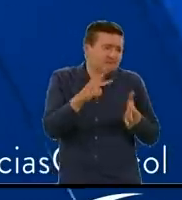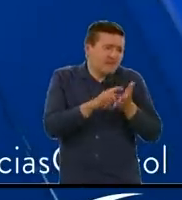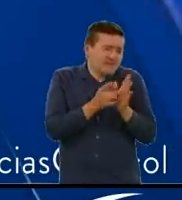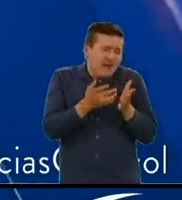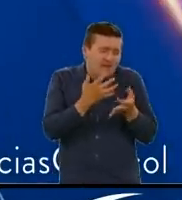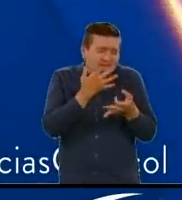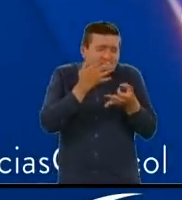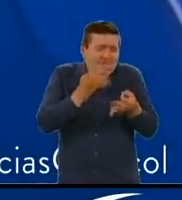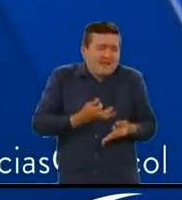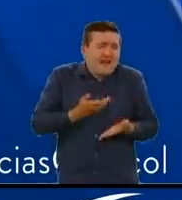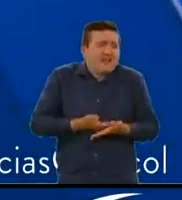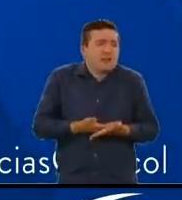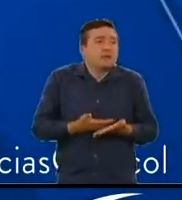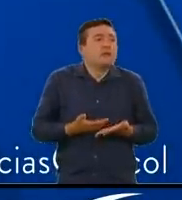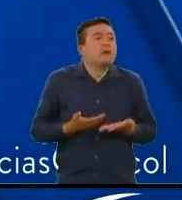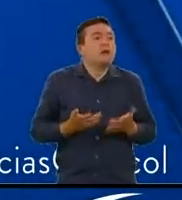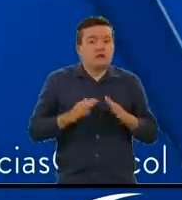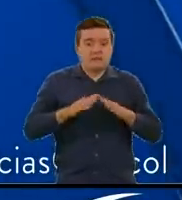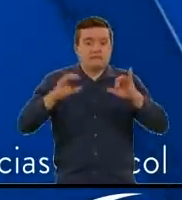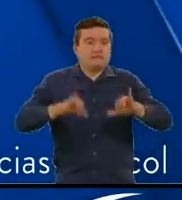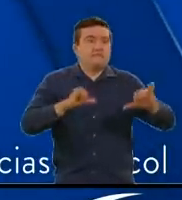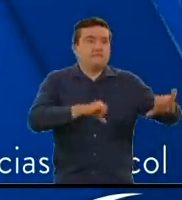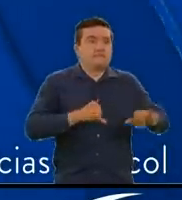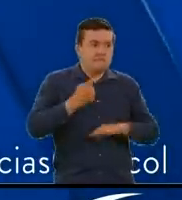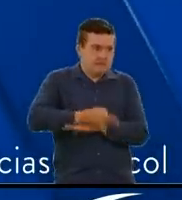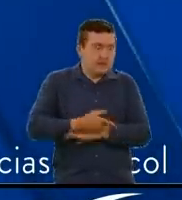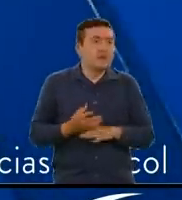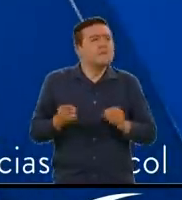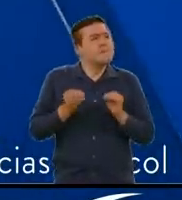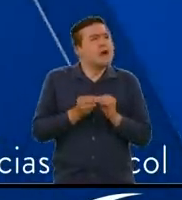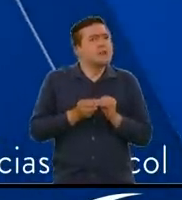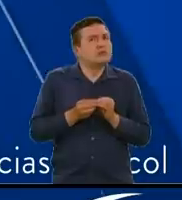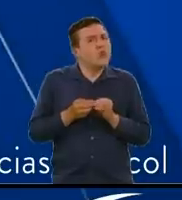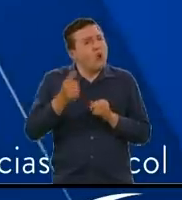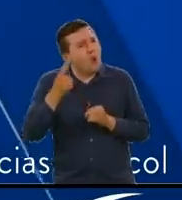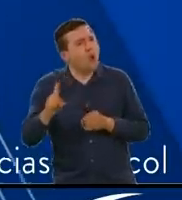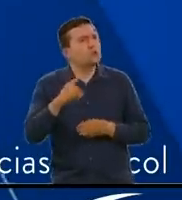además de las cuarentenas, ¿qué otras medidas se deberían tomar?